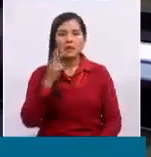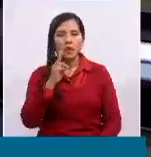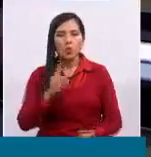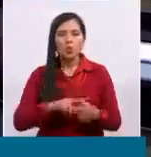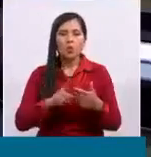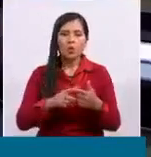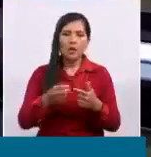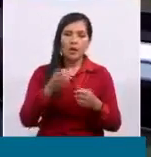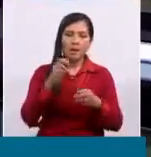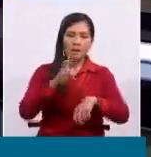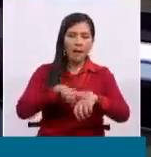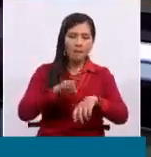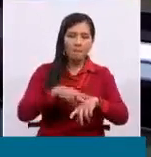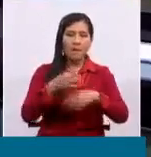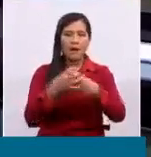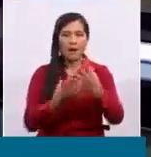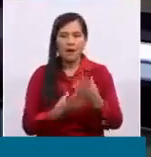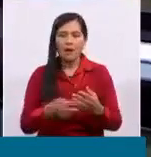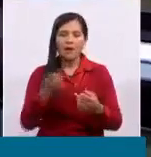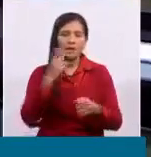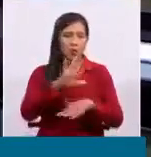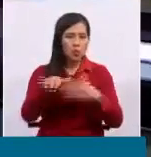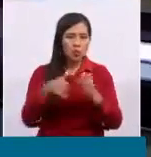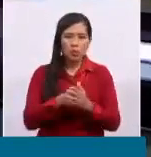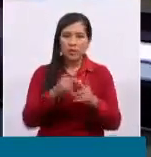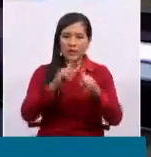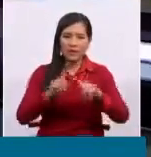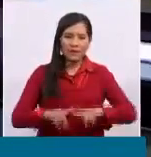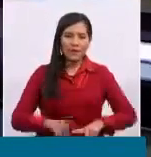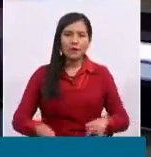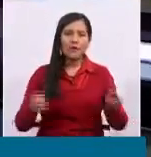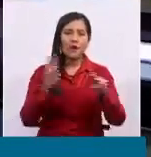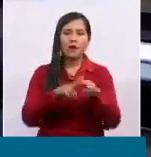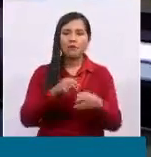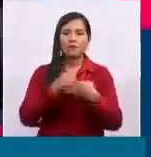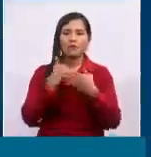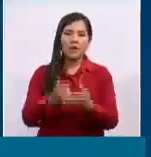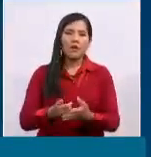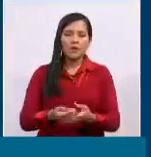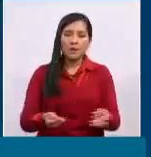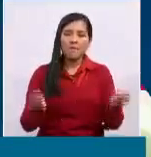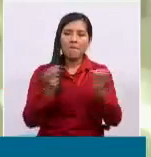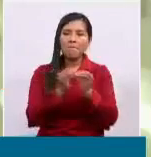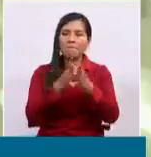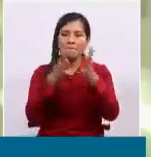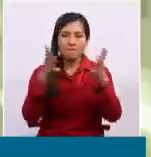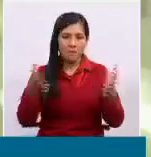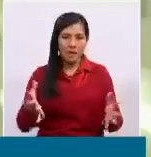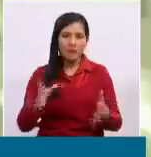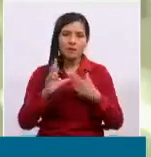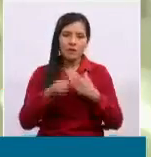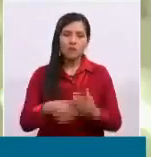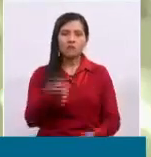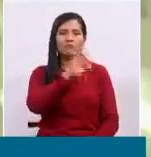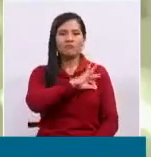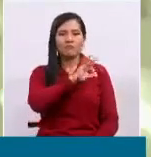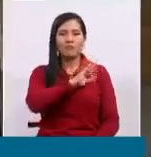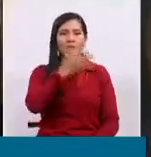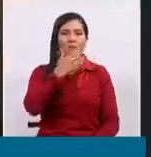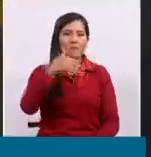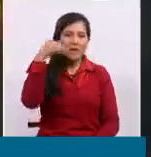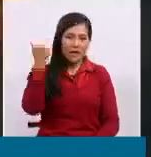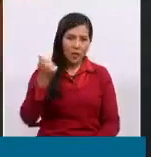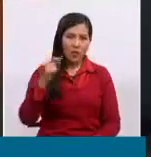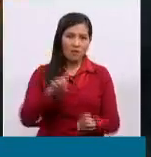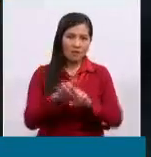forrajes, tubérculos, etc. Esto realmente va a permitir tener mayores ingresos a todos nuestros productores agrícolas, tener un